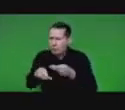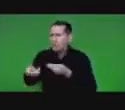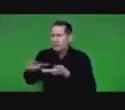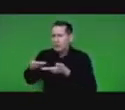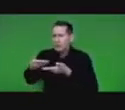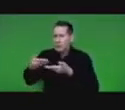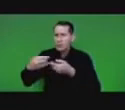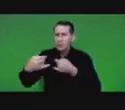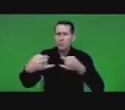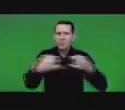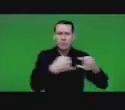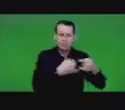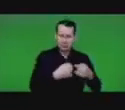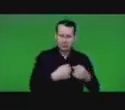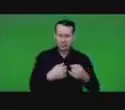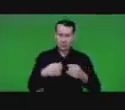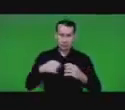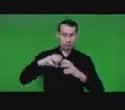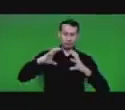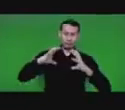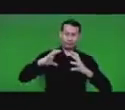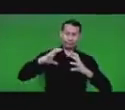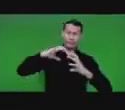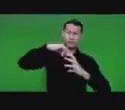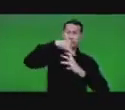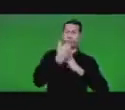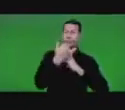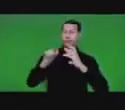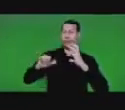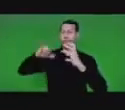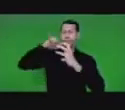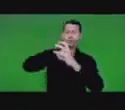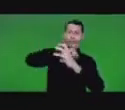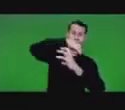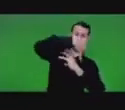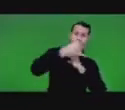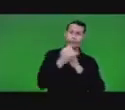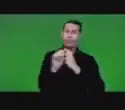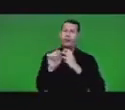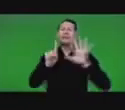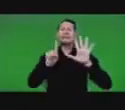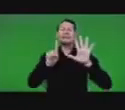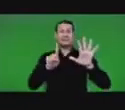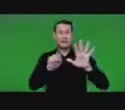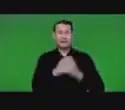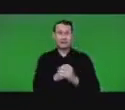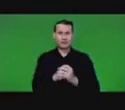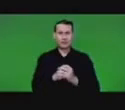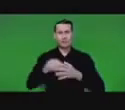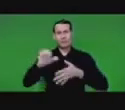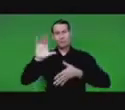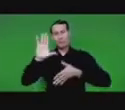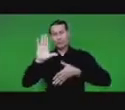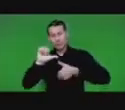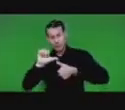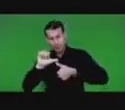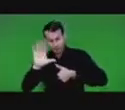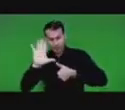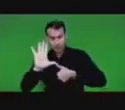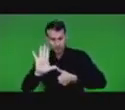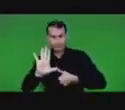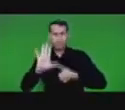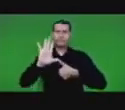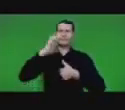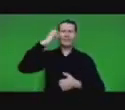6 satélites cubriendo Norteamérica, el Caribe, Centroamérica y Europa. Y nuestro enfoque siempre ha sido en